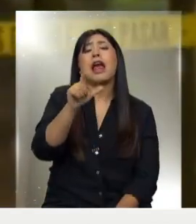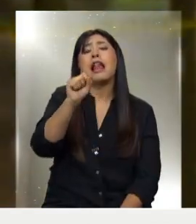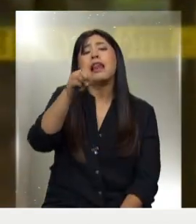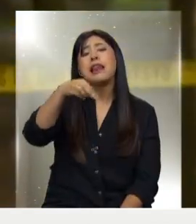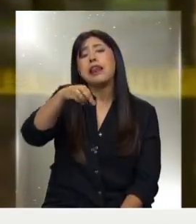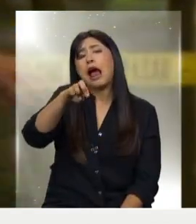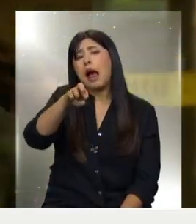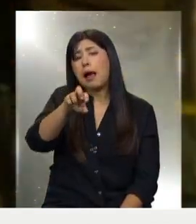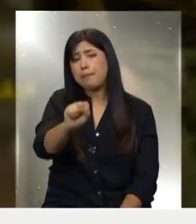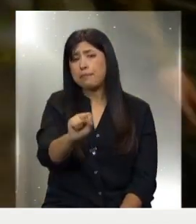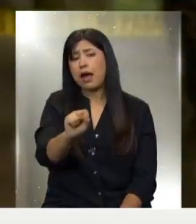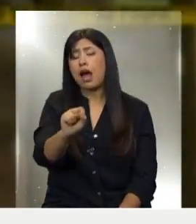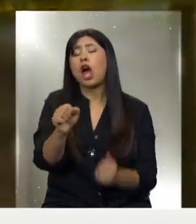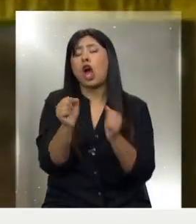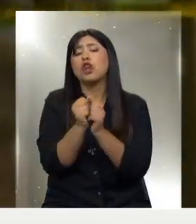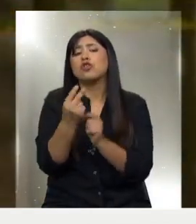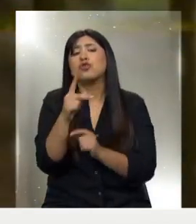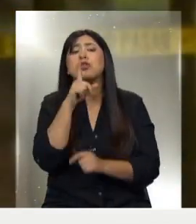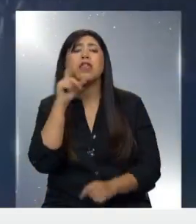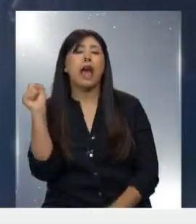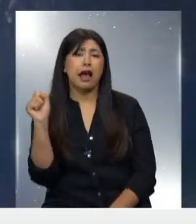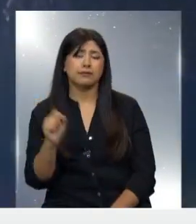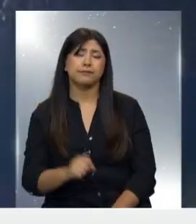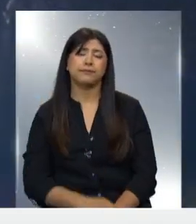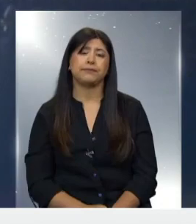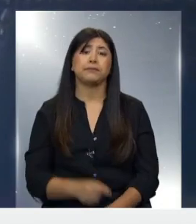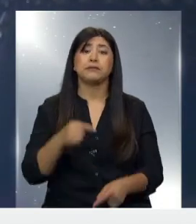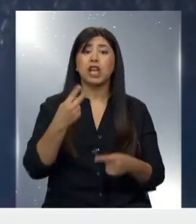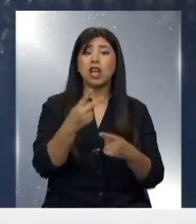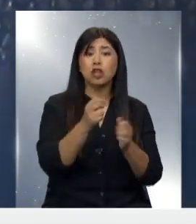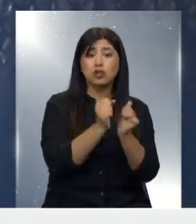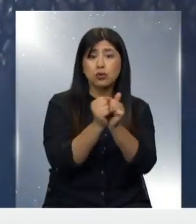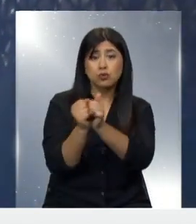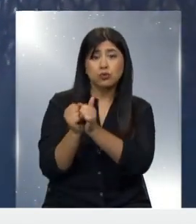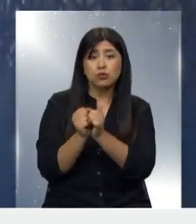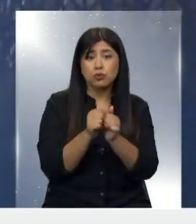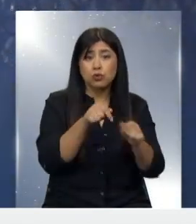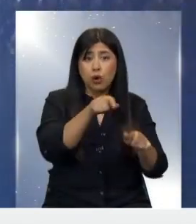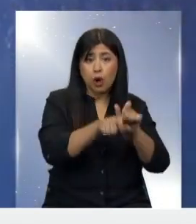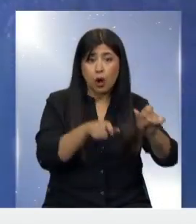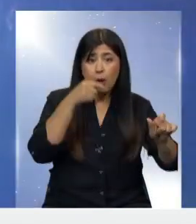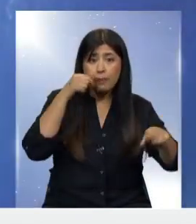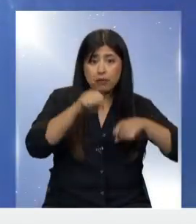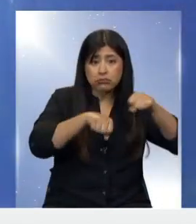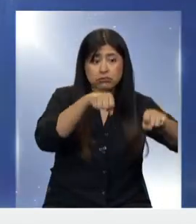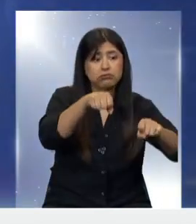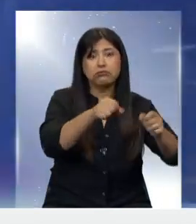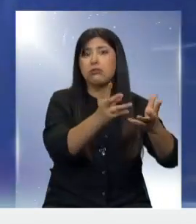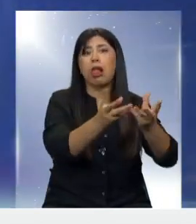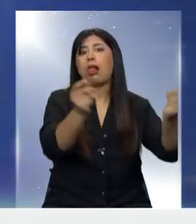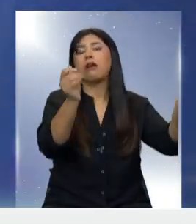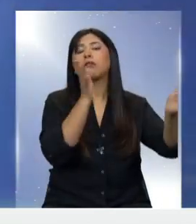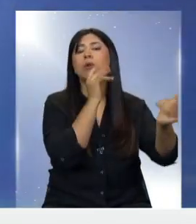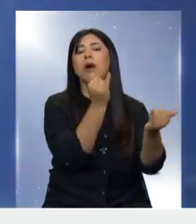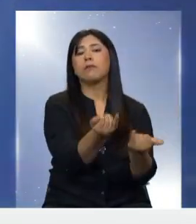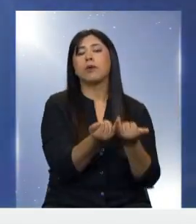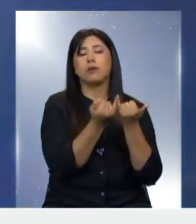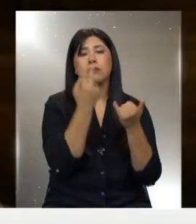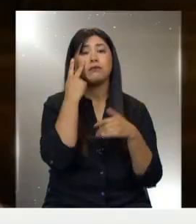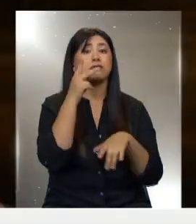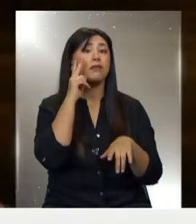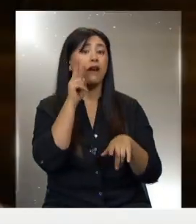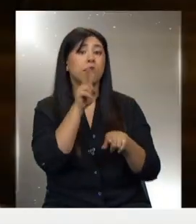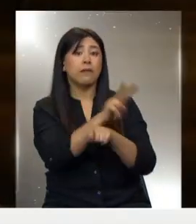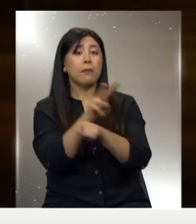los asaltantes, aún no hay información. Estamos tratando de empadronar testigos que puedan haber observado este mismo hecho. Al parecer